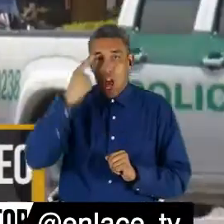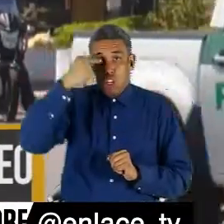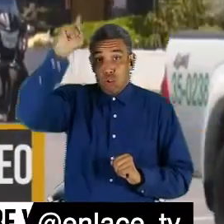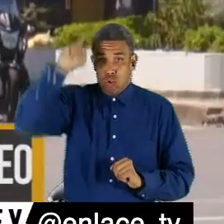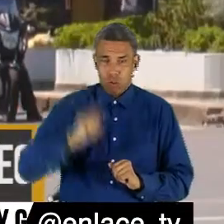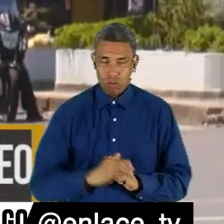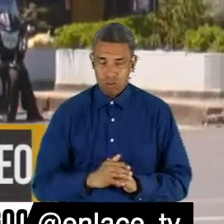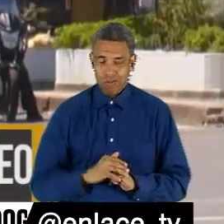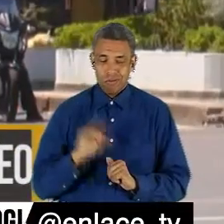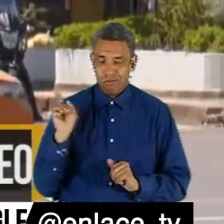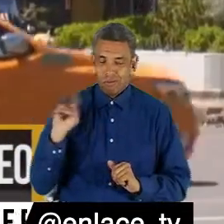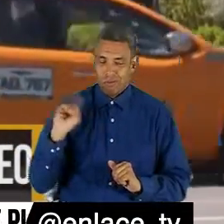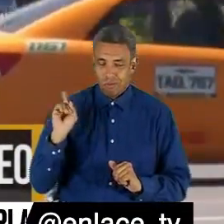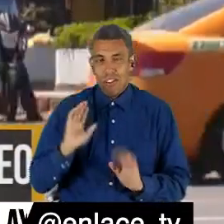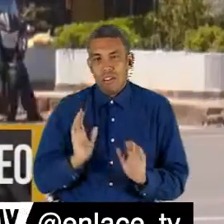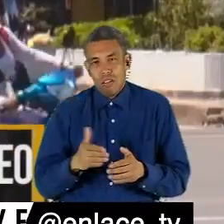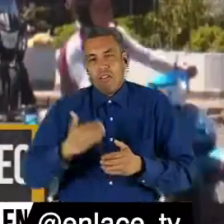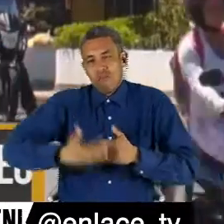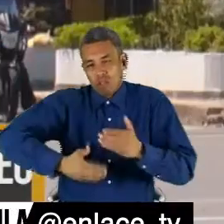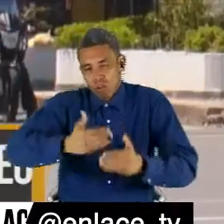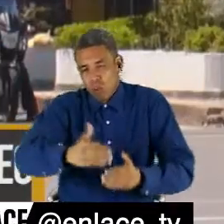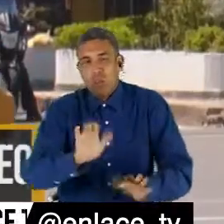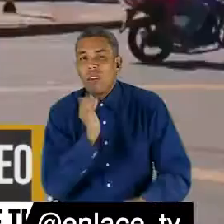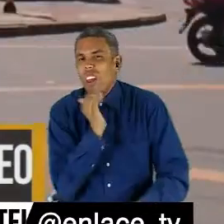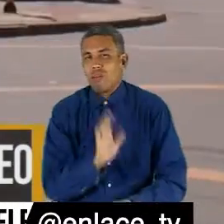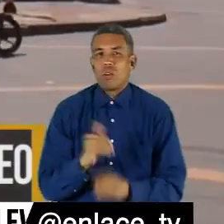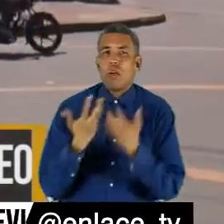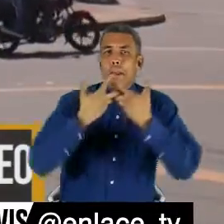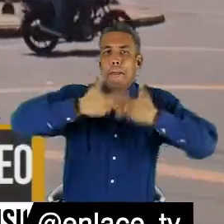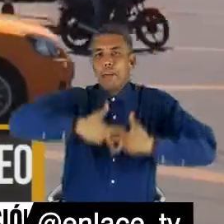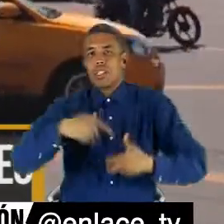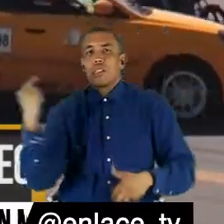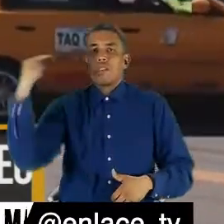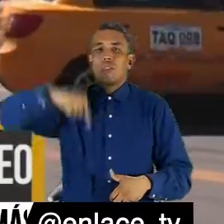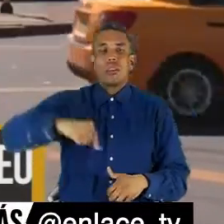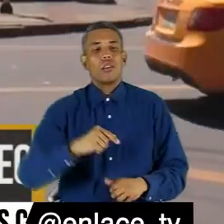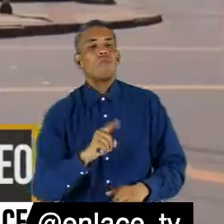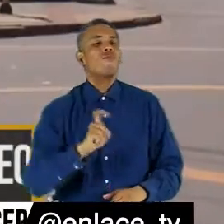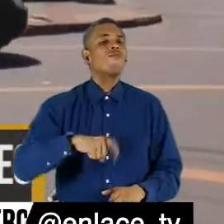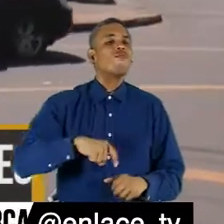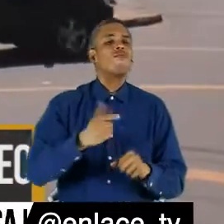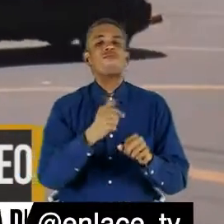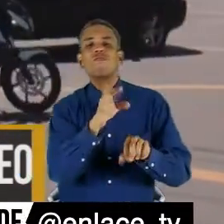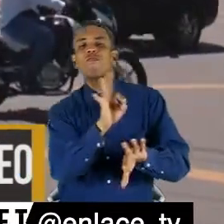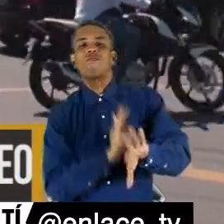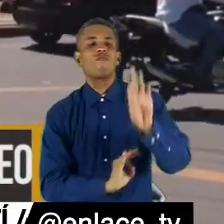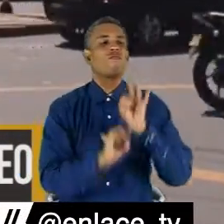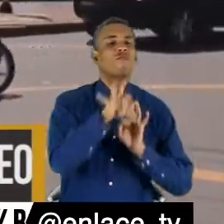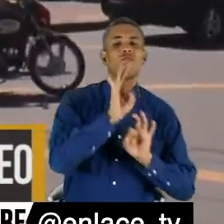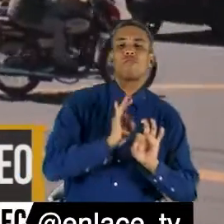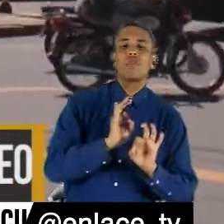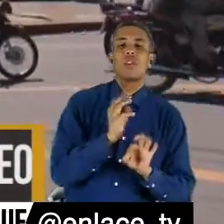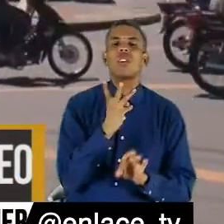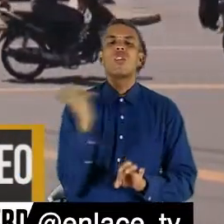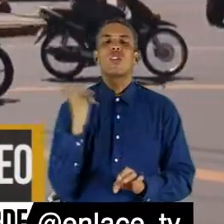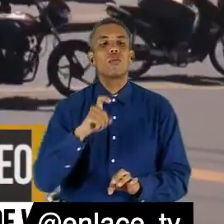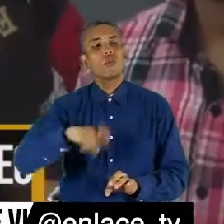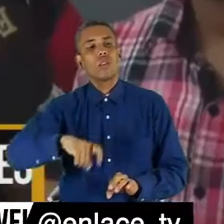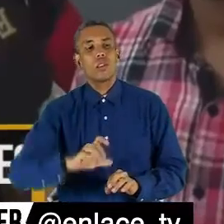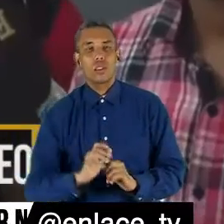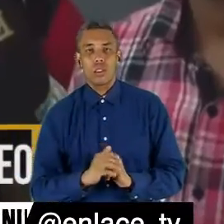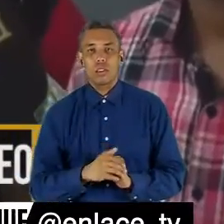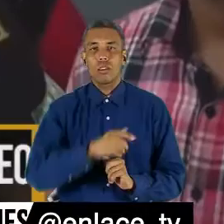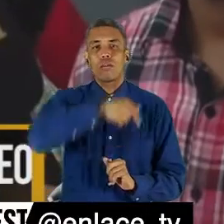vamos a seguir, viene una empresa que necesita 300 personas, pues sí, aquí la va a conseguir, pero van a